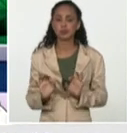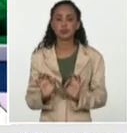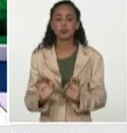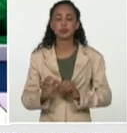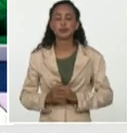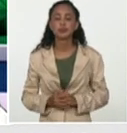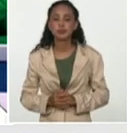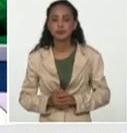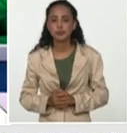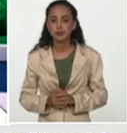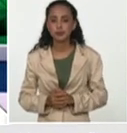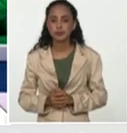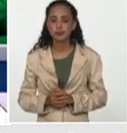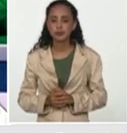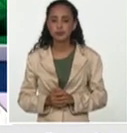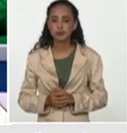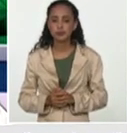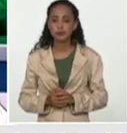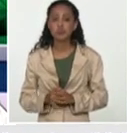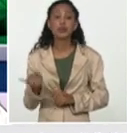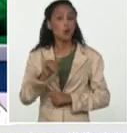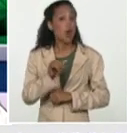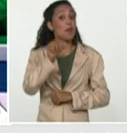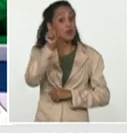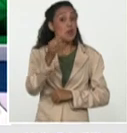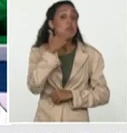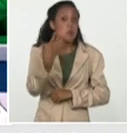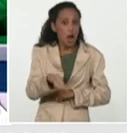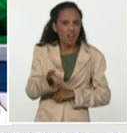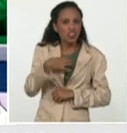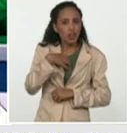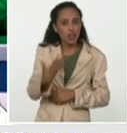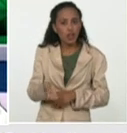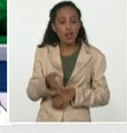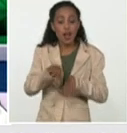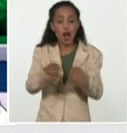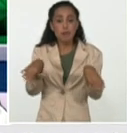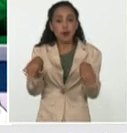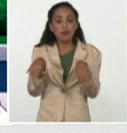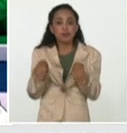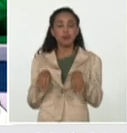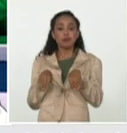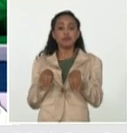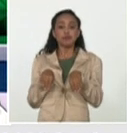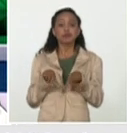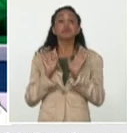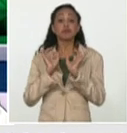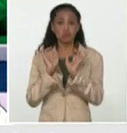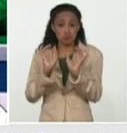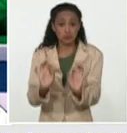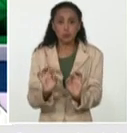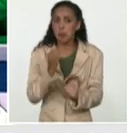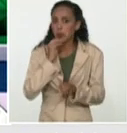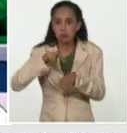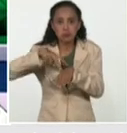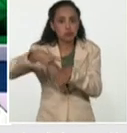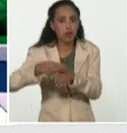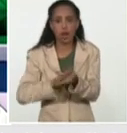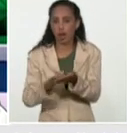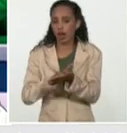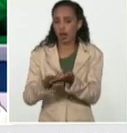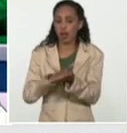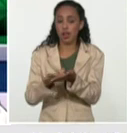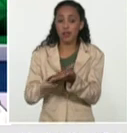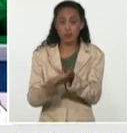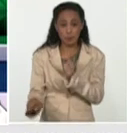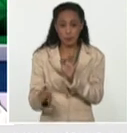que además se encontraba postrada y que como síntoma inicial solo presentó fiebre en su